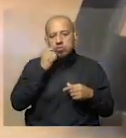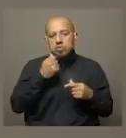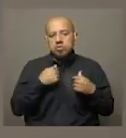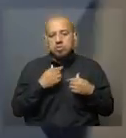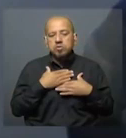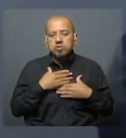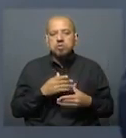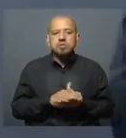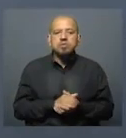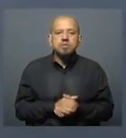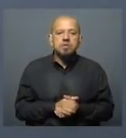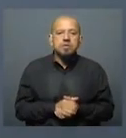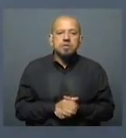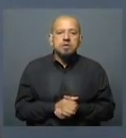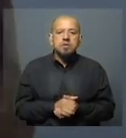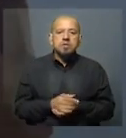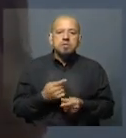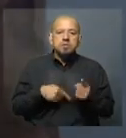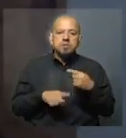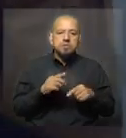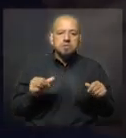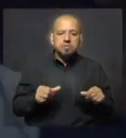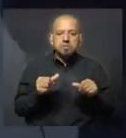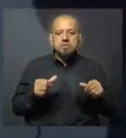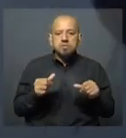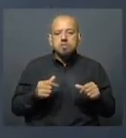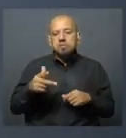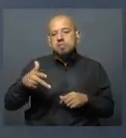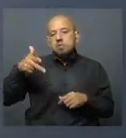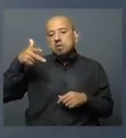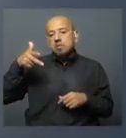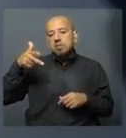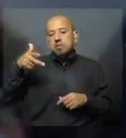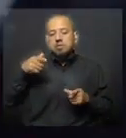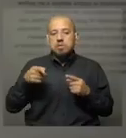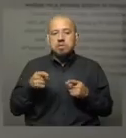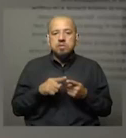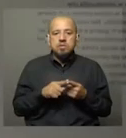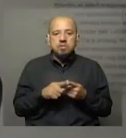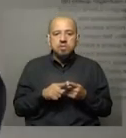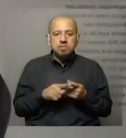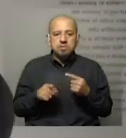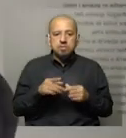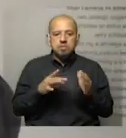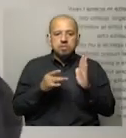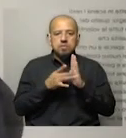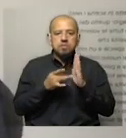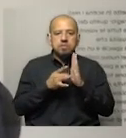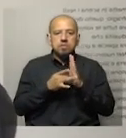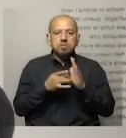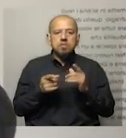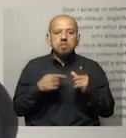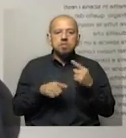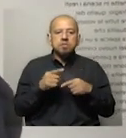Entonces, no es caro, lo hacemos con una cámara hogareña, que tiene buena calidad, pero en definitiva es